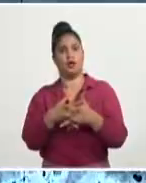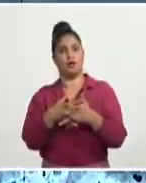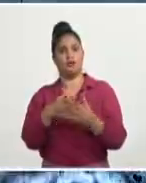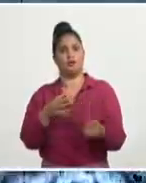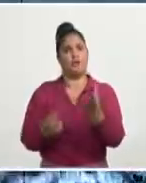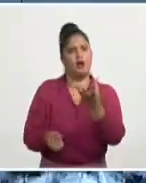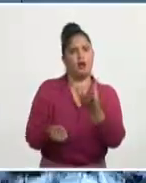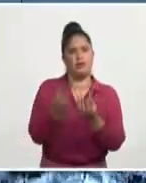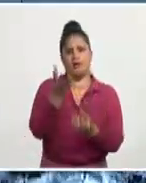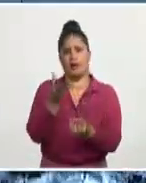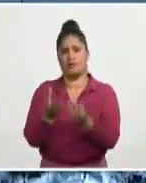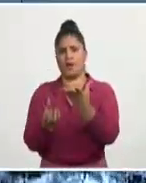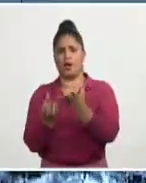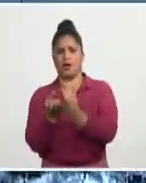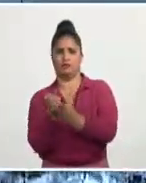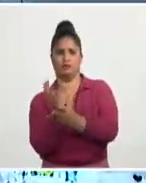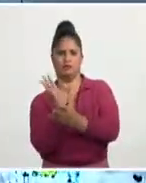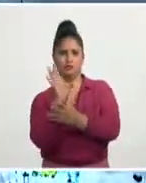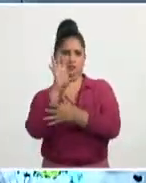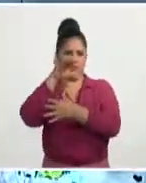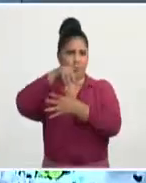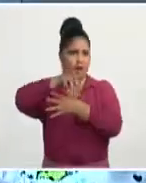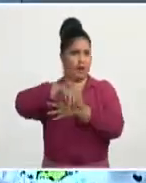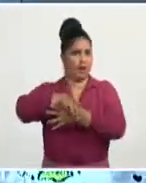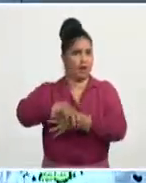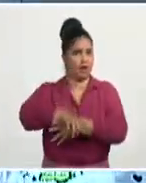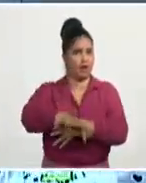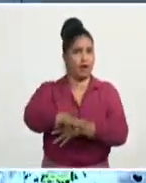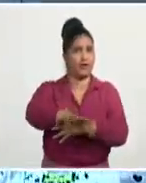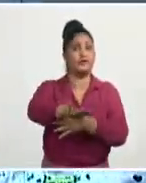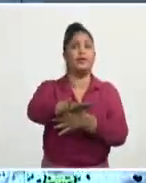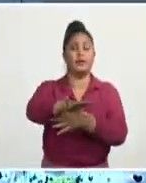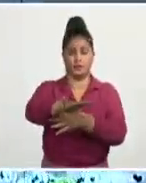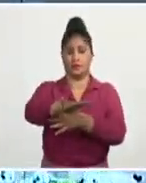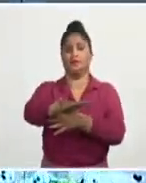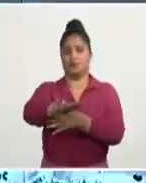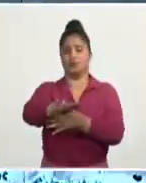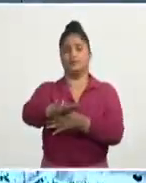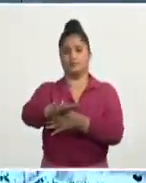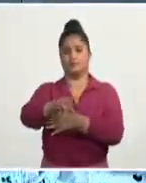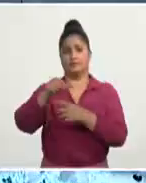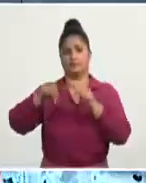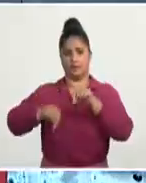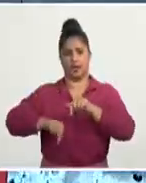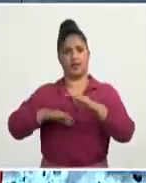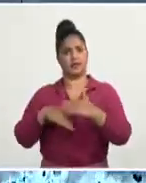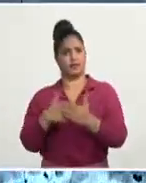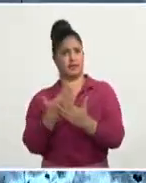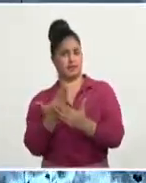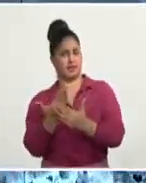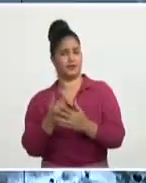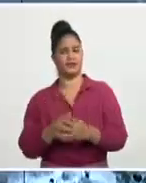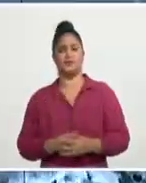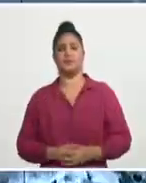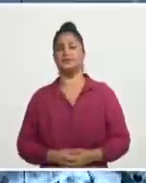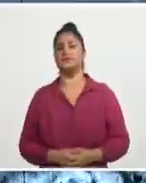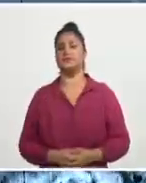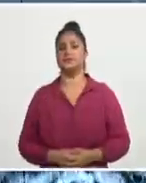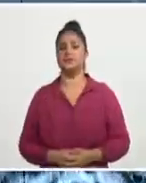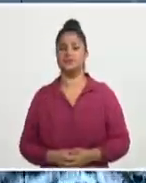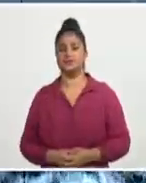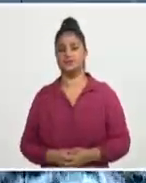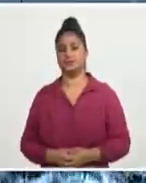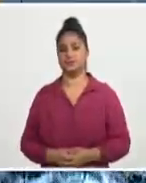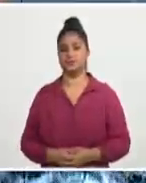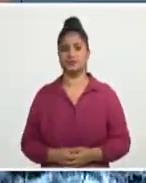sucesivas actividades volcánicas que se han tenido en cuenta durante las últimas jornadas. No obstante, también se observa un ligero